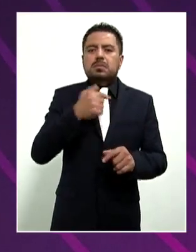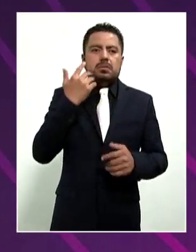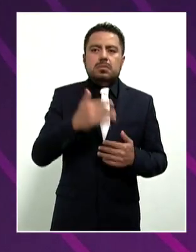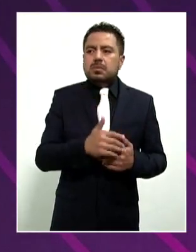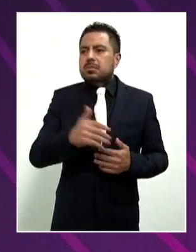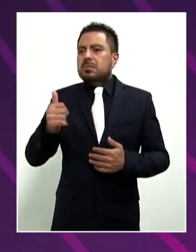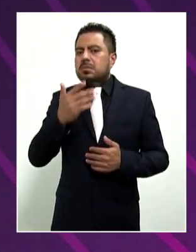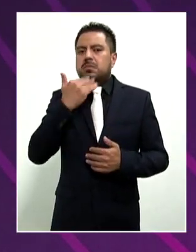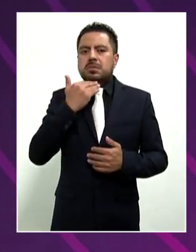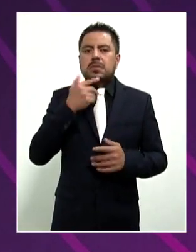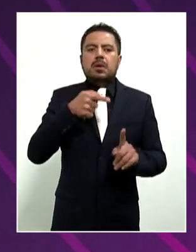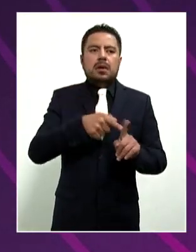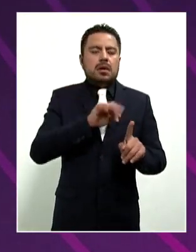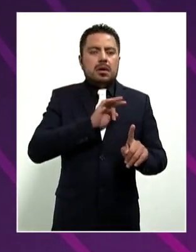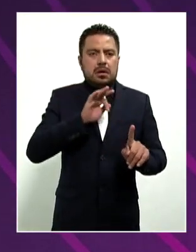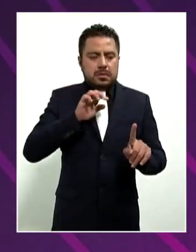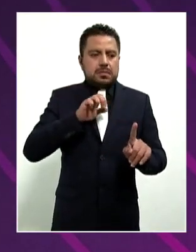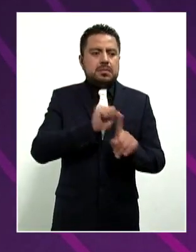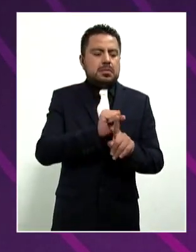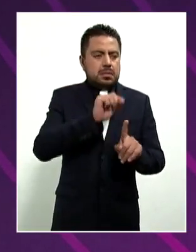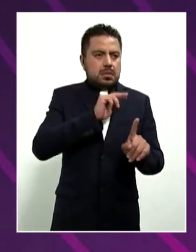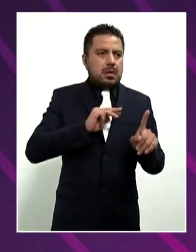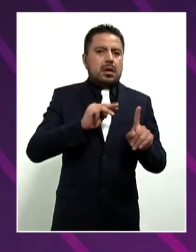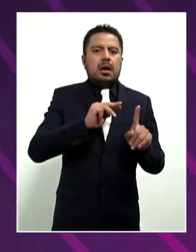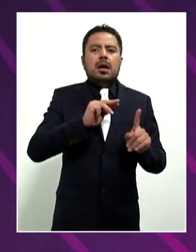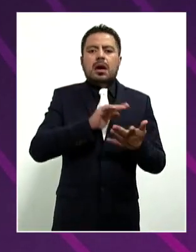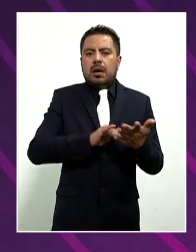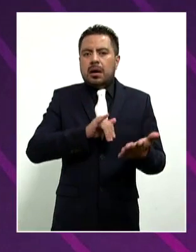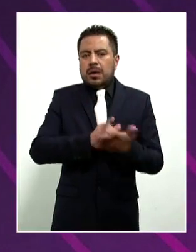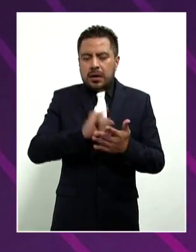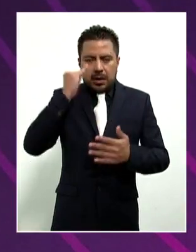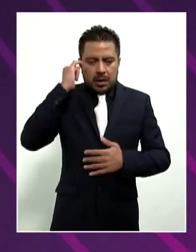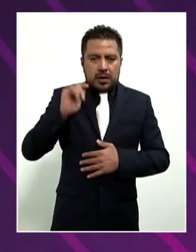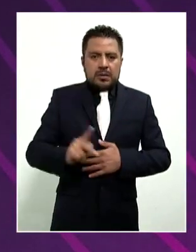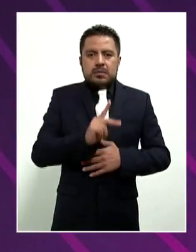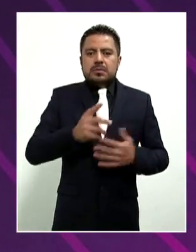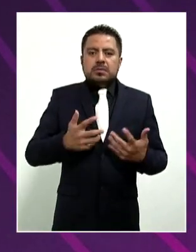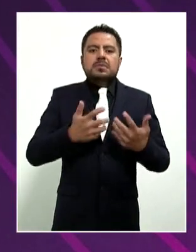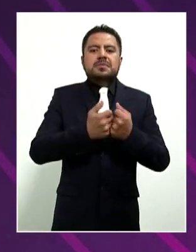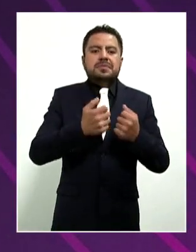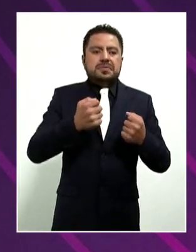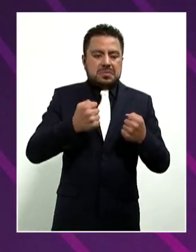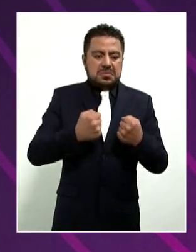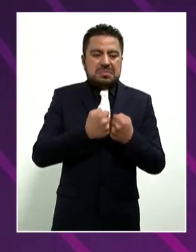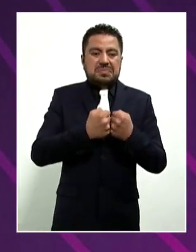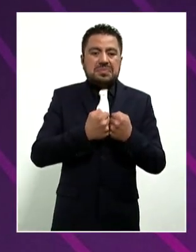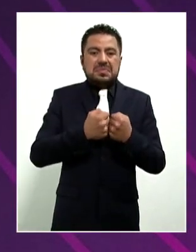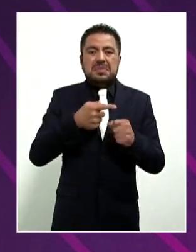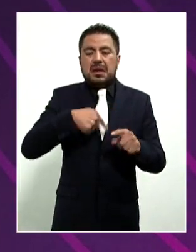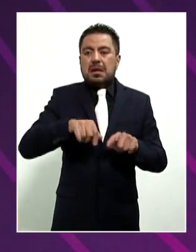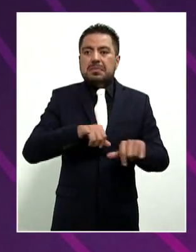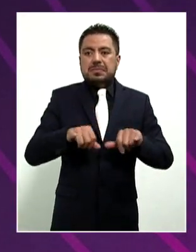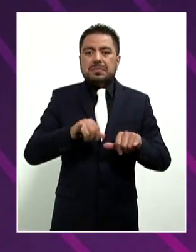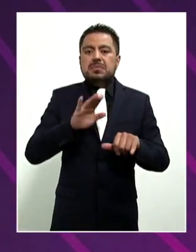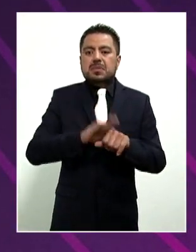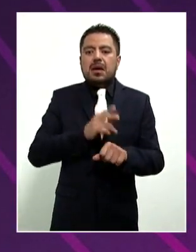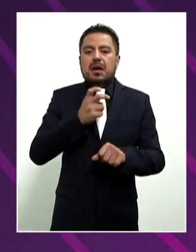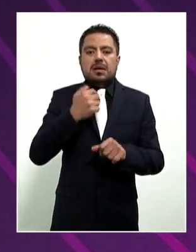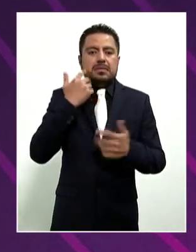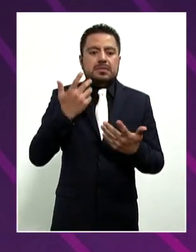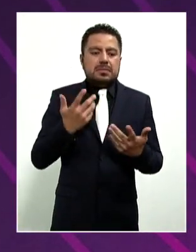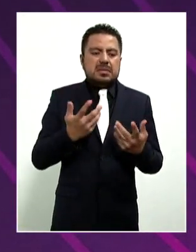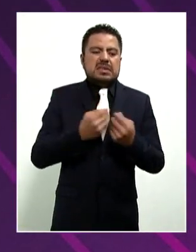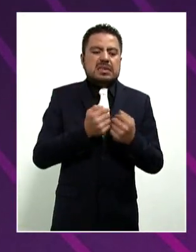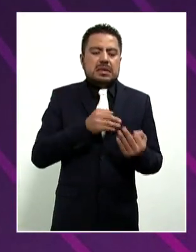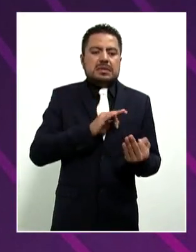ir, tenían una cosmovisión típicamente maya, indígena, en el apego al territorio, y por eso querían estar cerca de su tierra